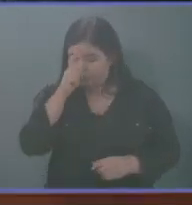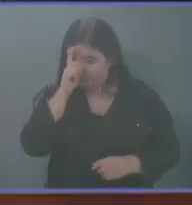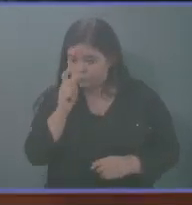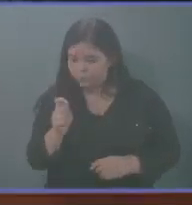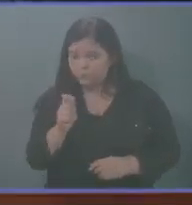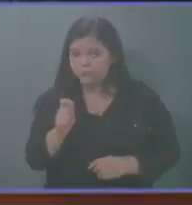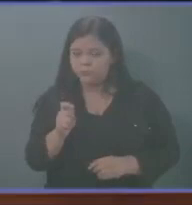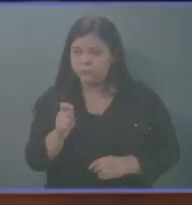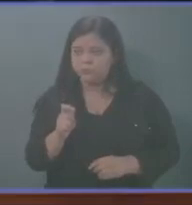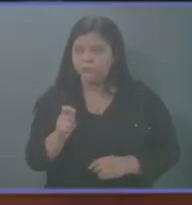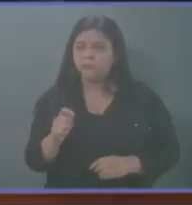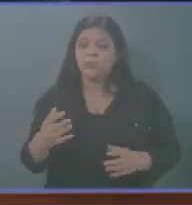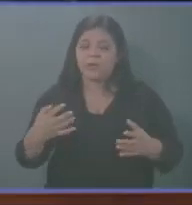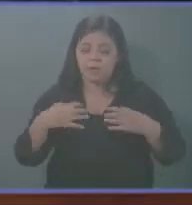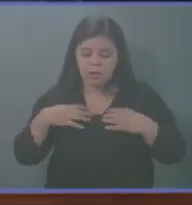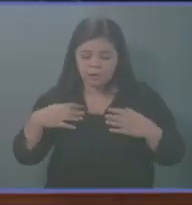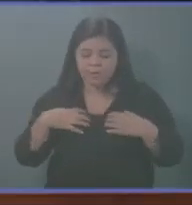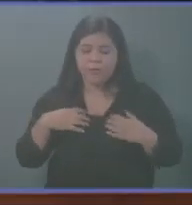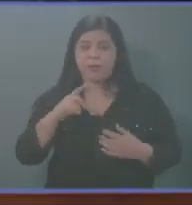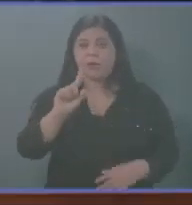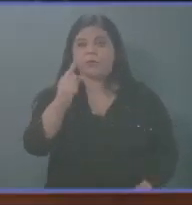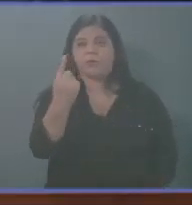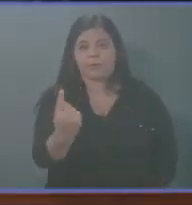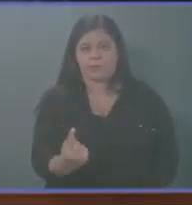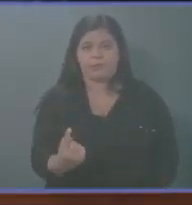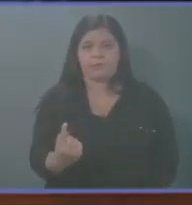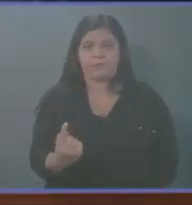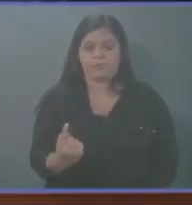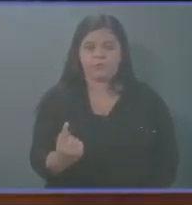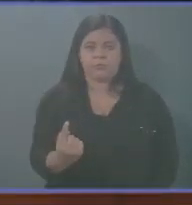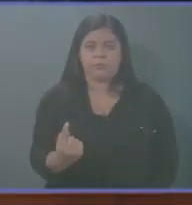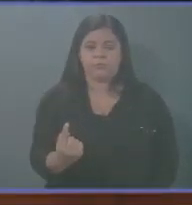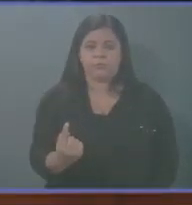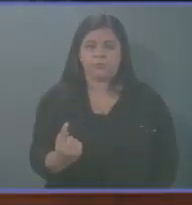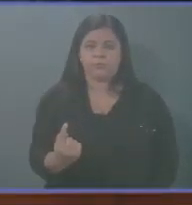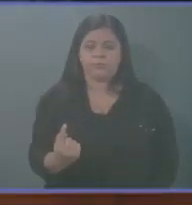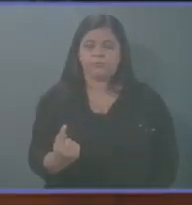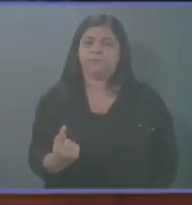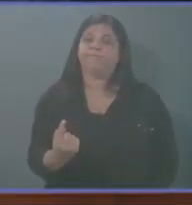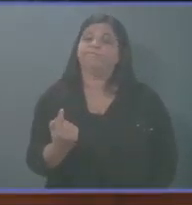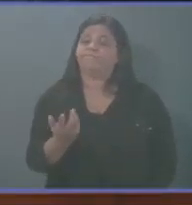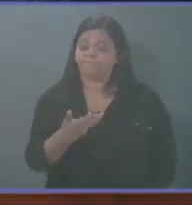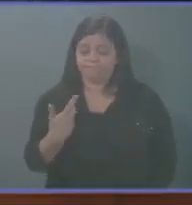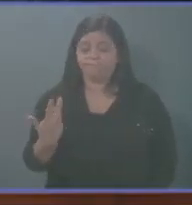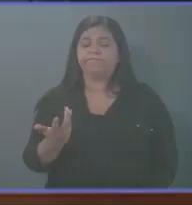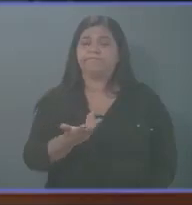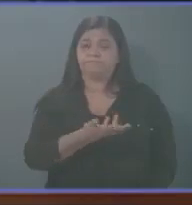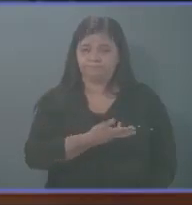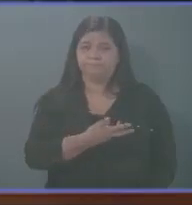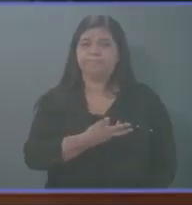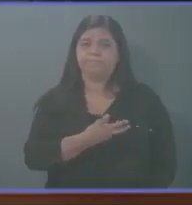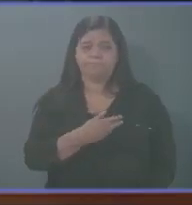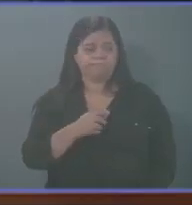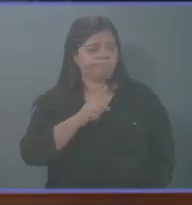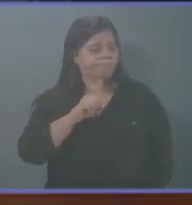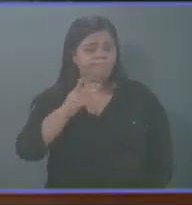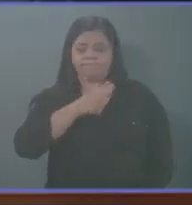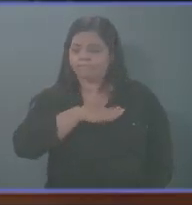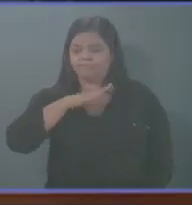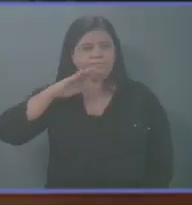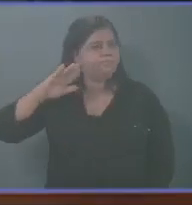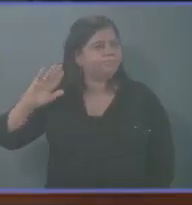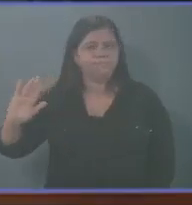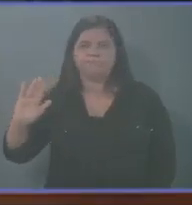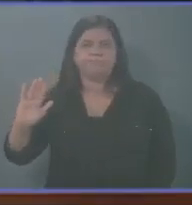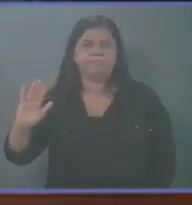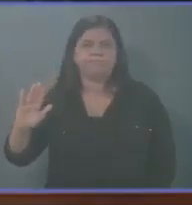la integridad y la vida de una persona, sino que vamos a estar incumpliendo